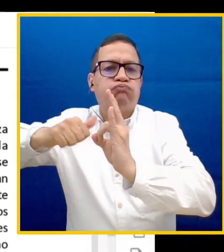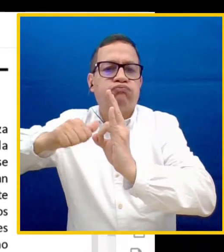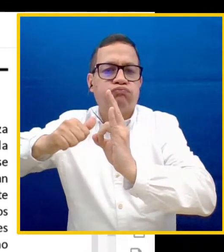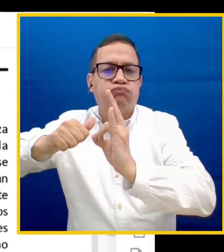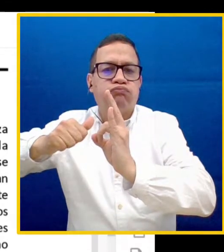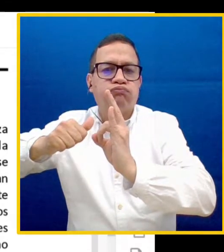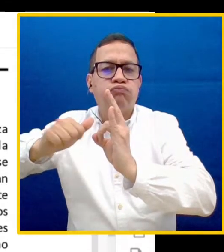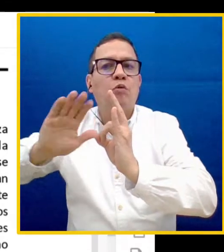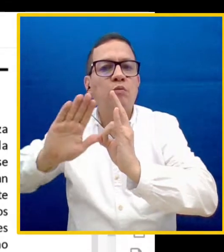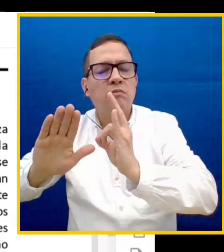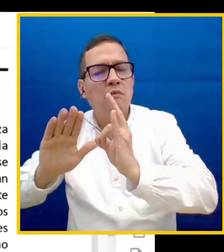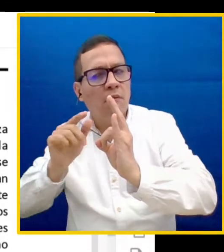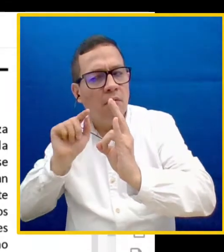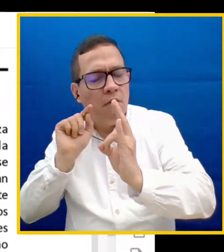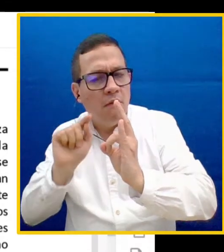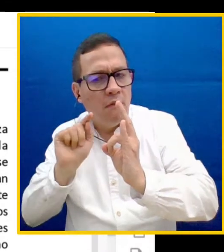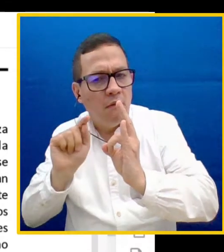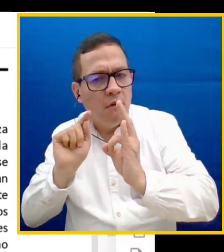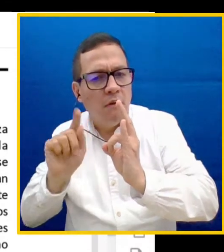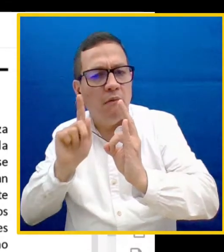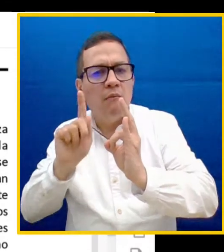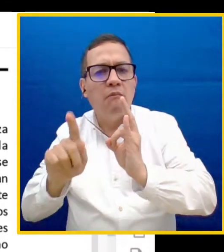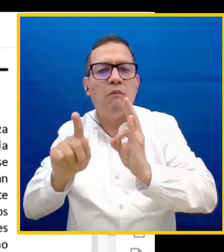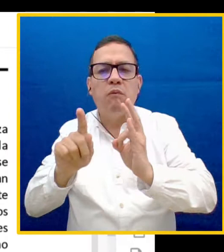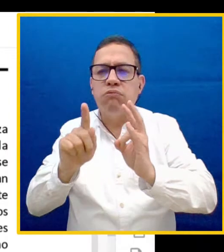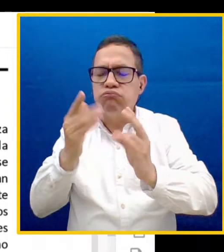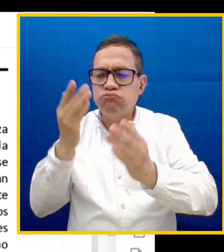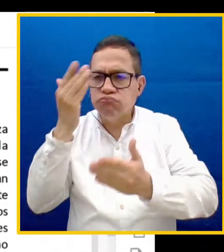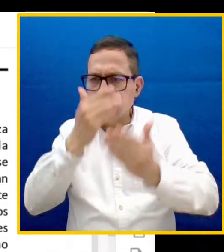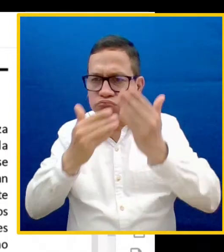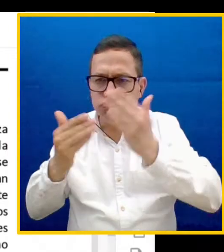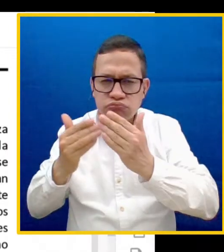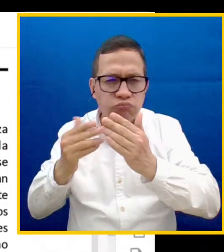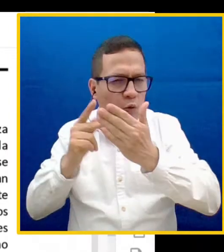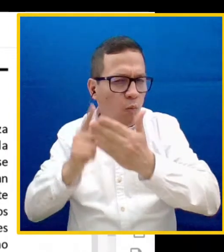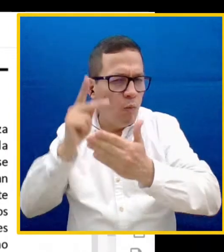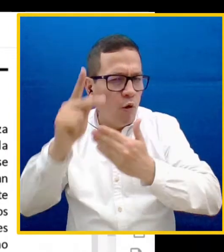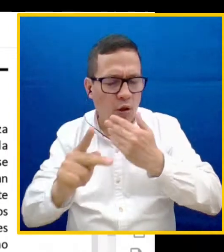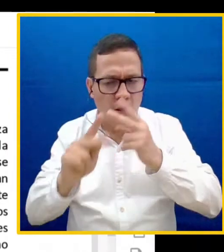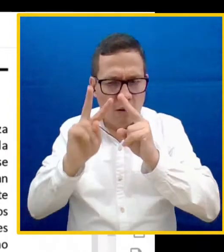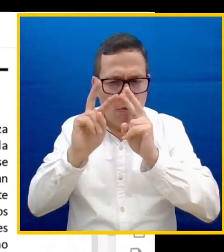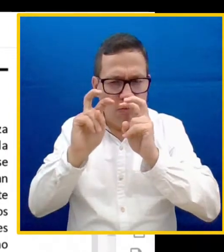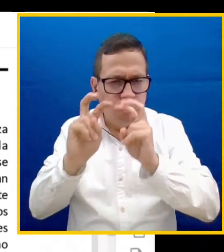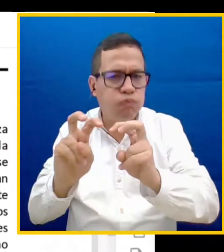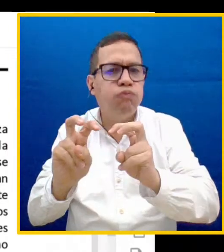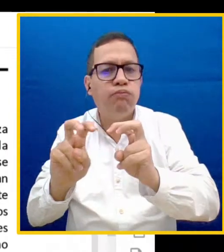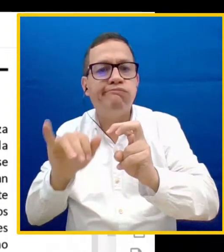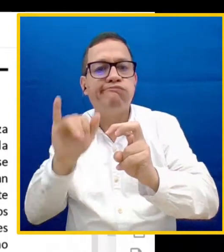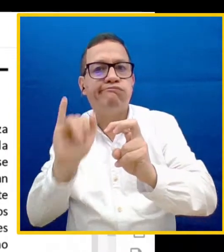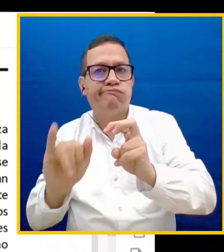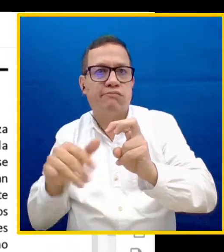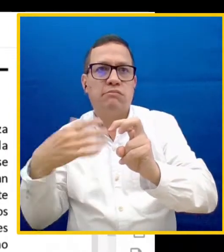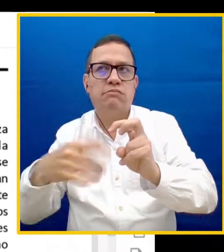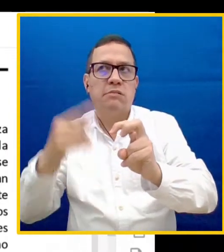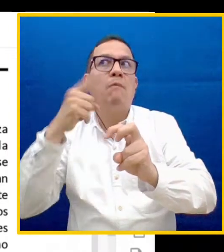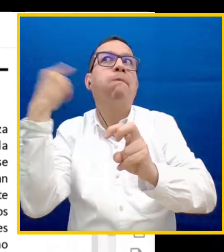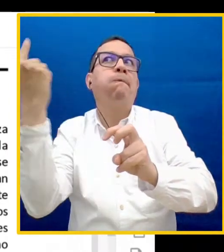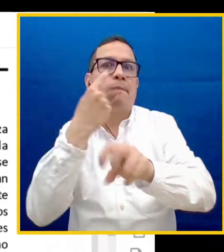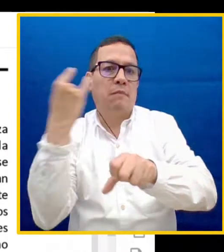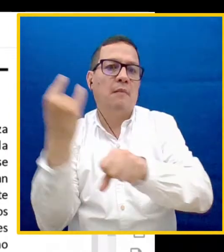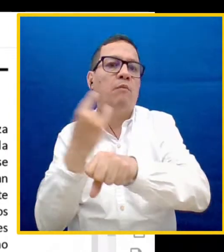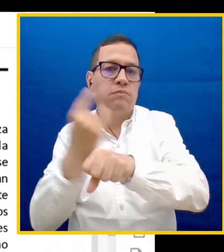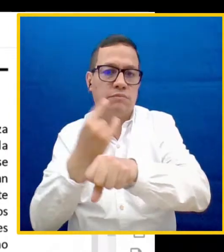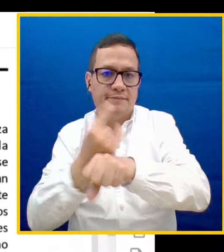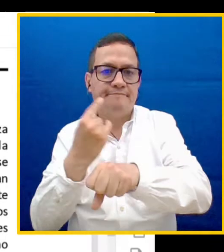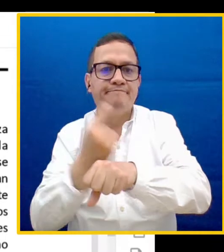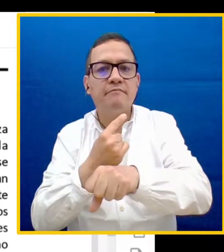que son preponderantes a la hora de desarrollar proyectos de investigación. Se considera